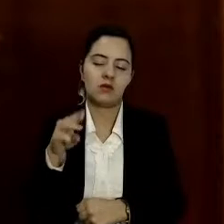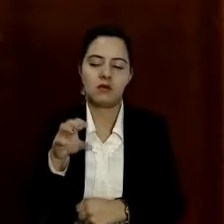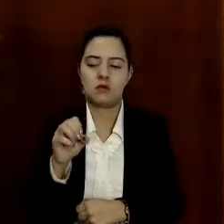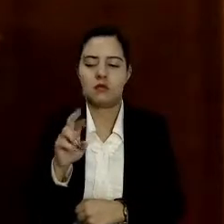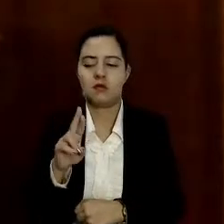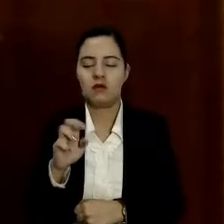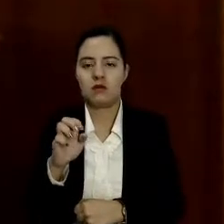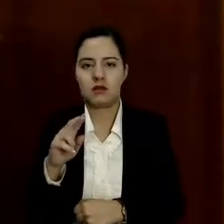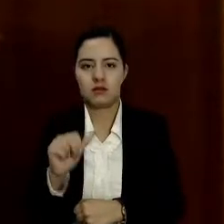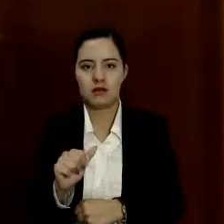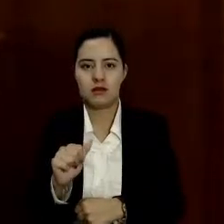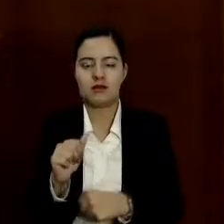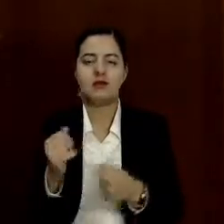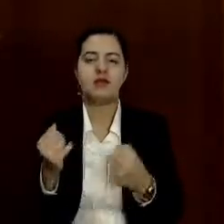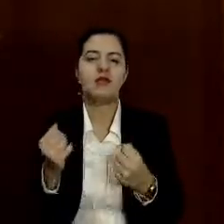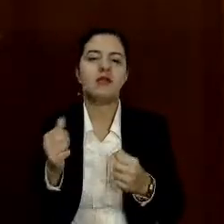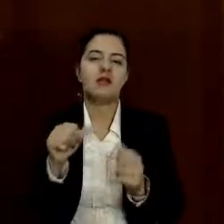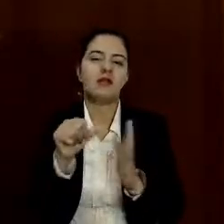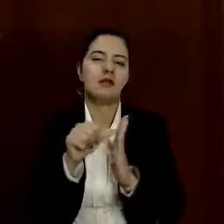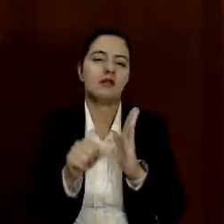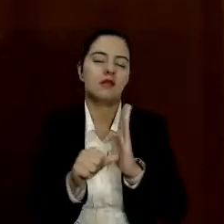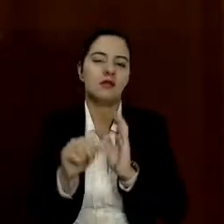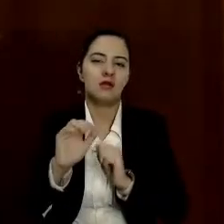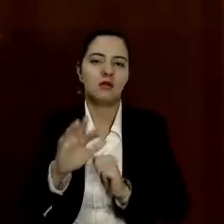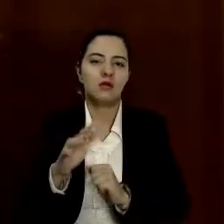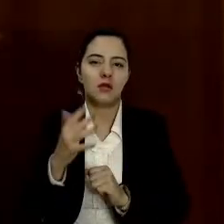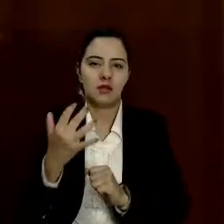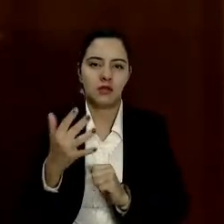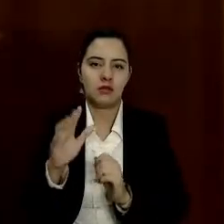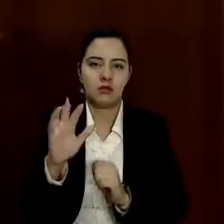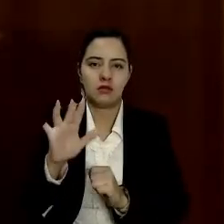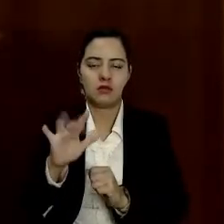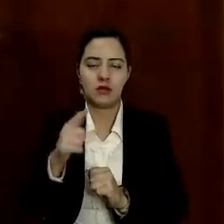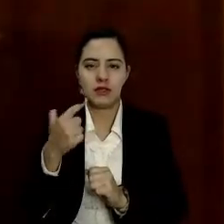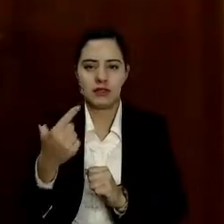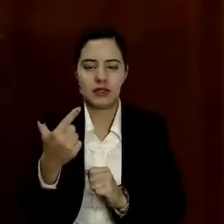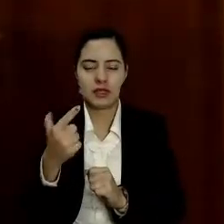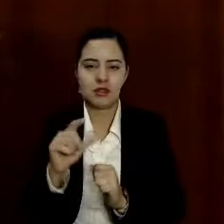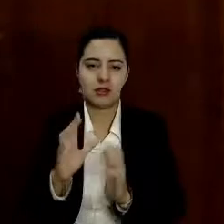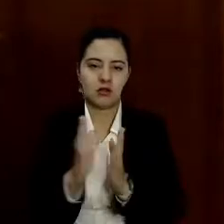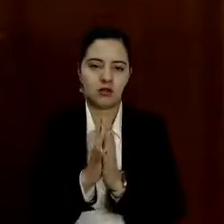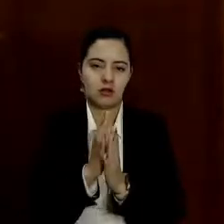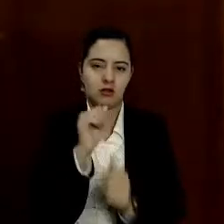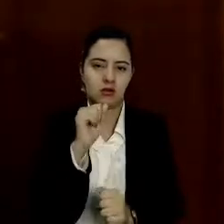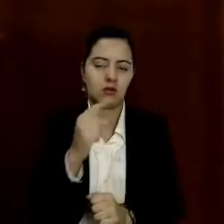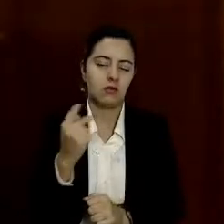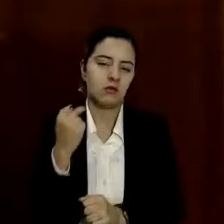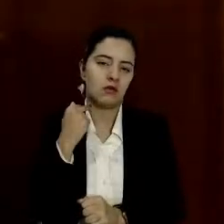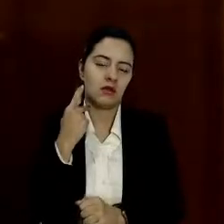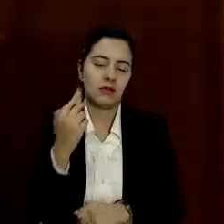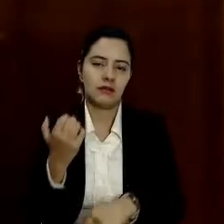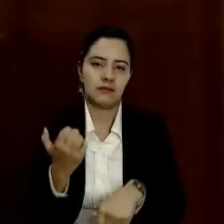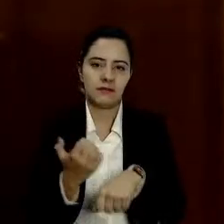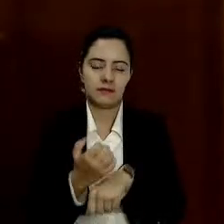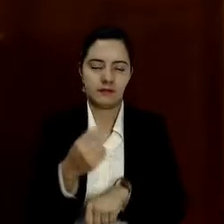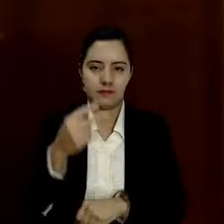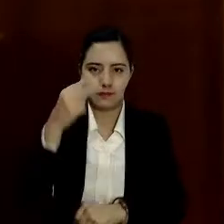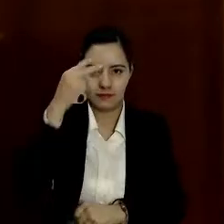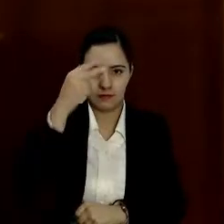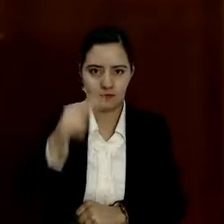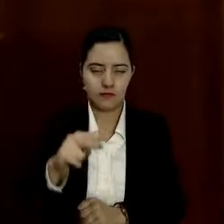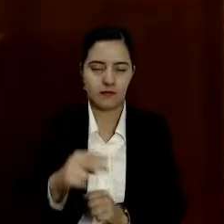nos confieren en los artículos 55 y 57 de la Constitución Política del Estado Libre y Soberano de